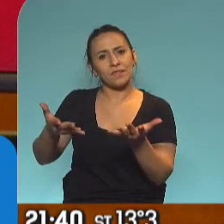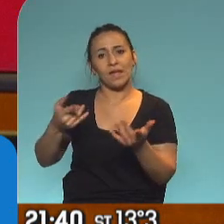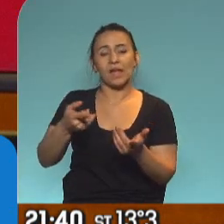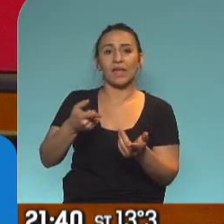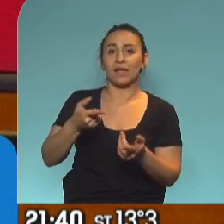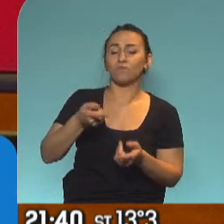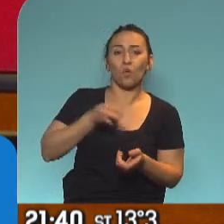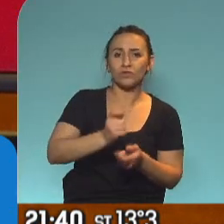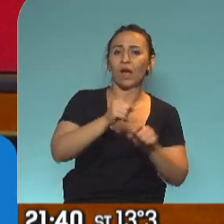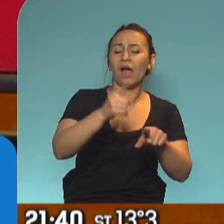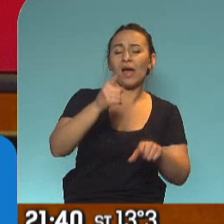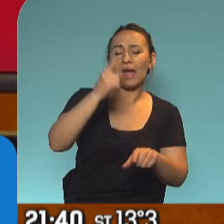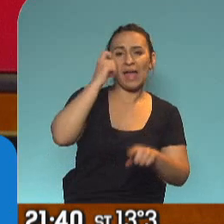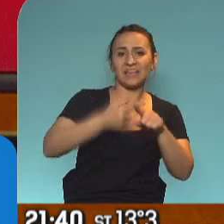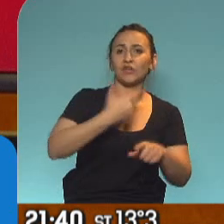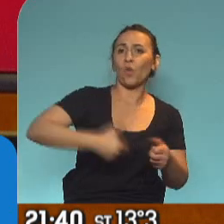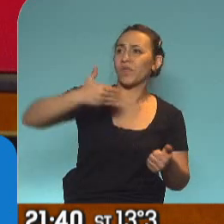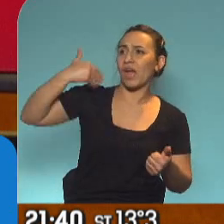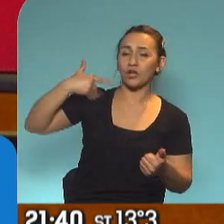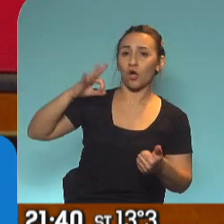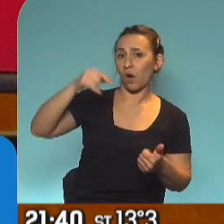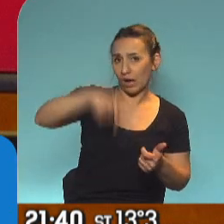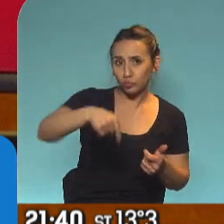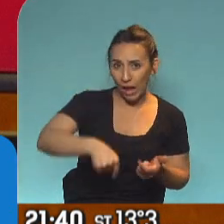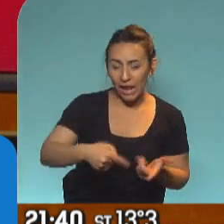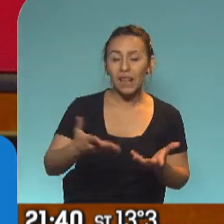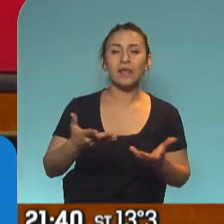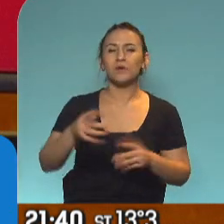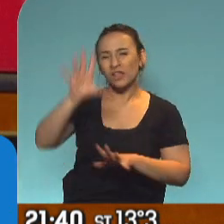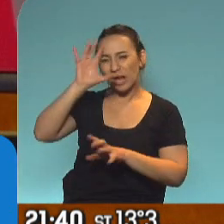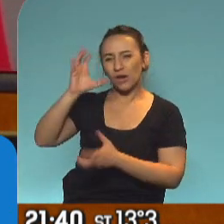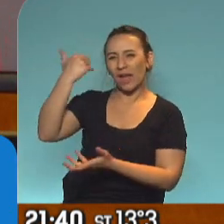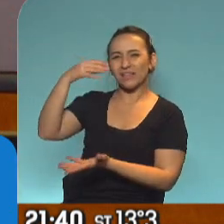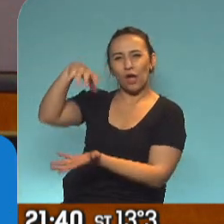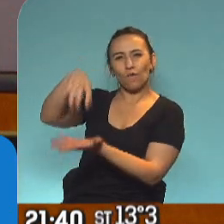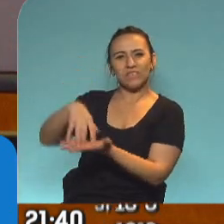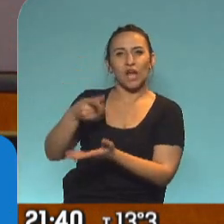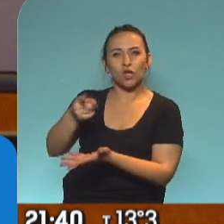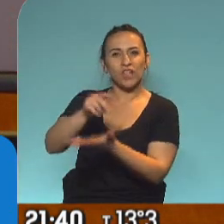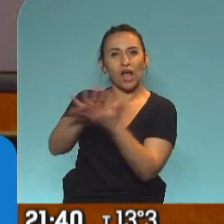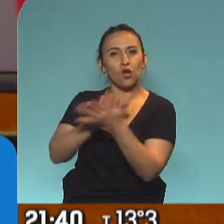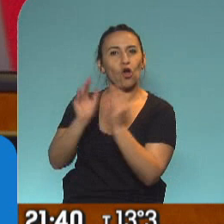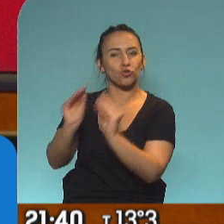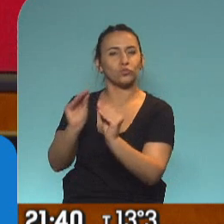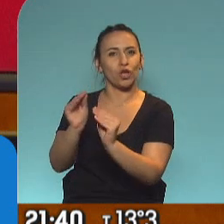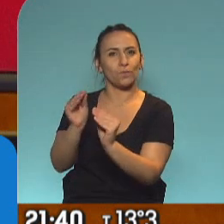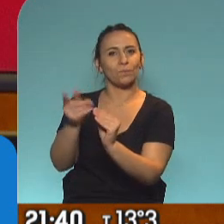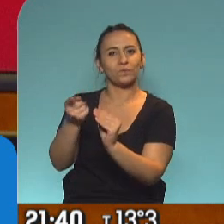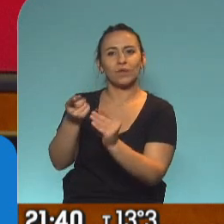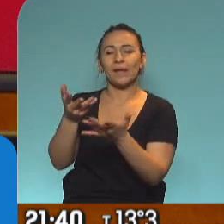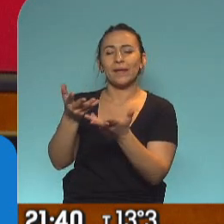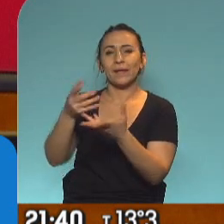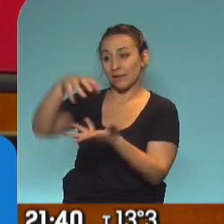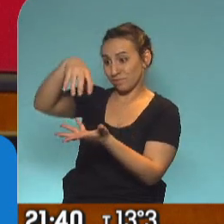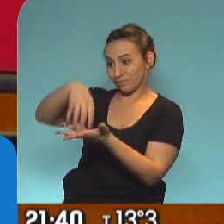actuales gobiernos. Y por allí, Néstor, recordás que en la Oficina Anticorrupción en su momento tenía o tiene la causa